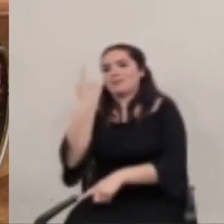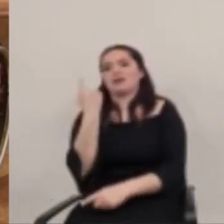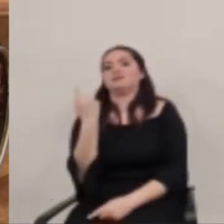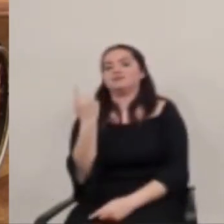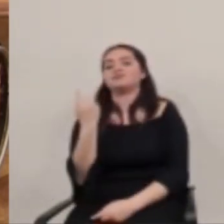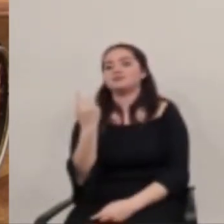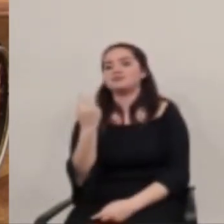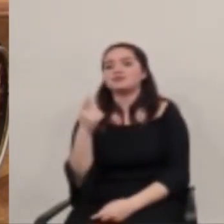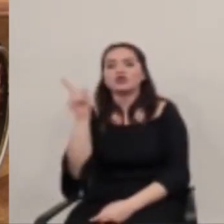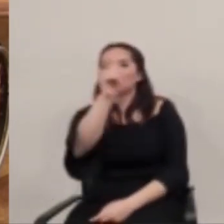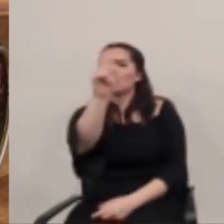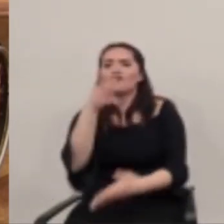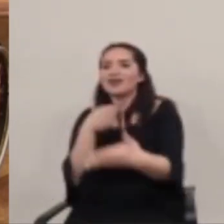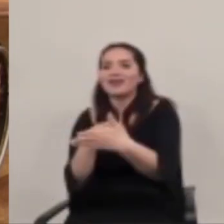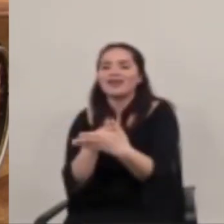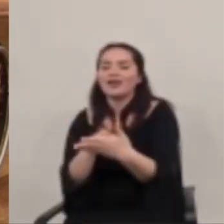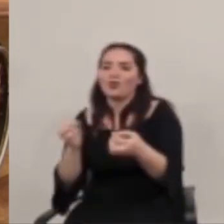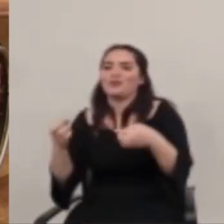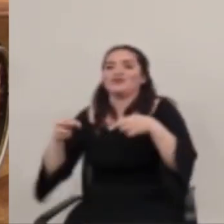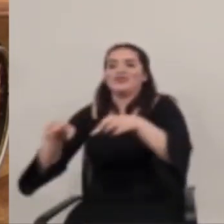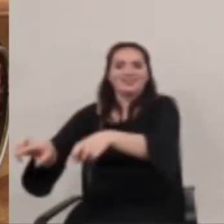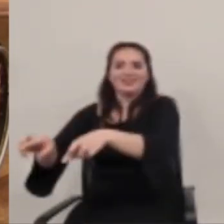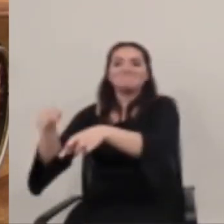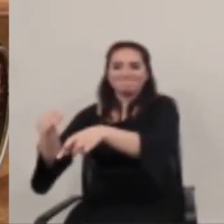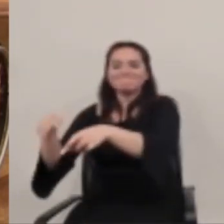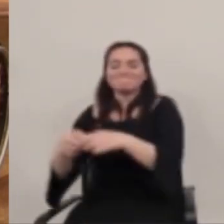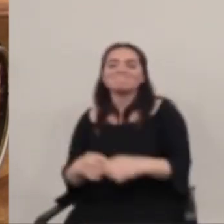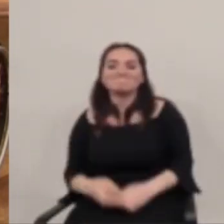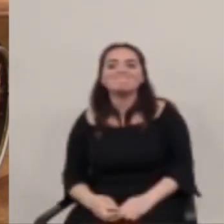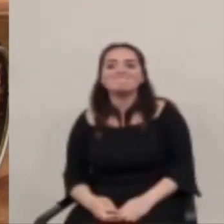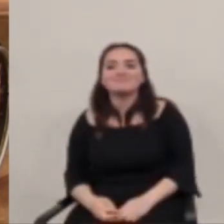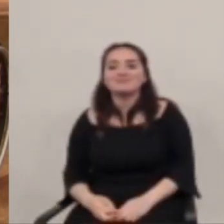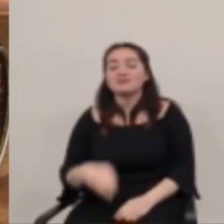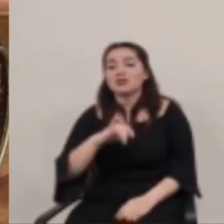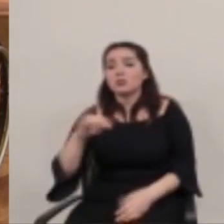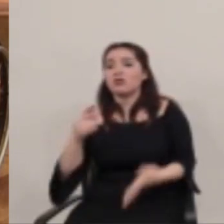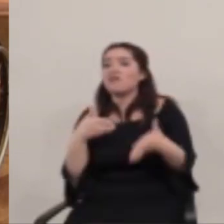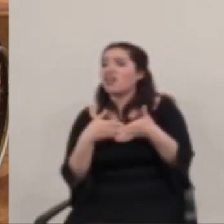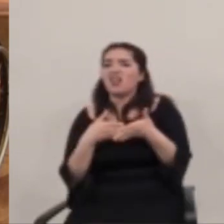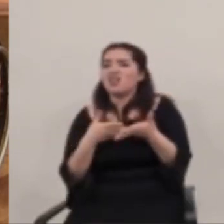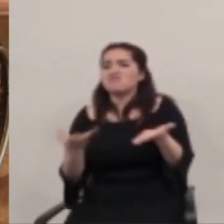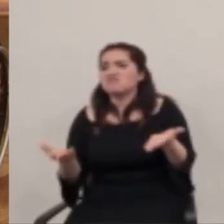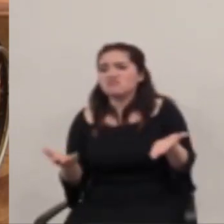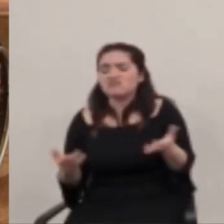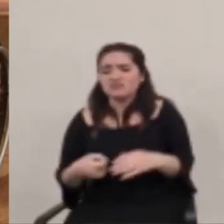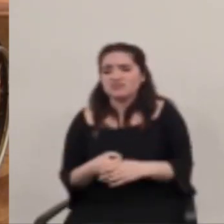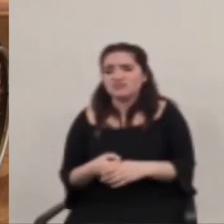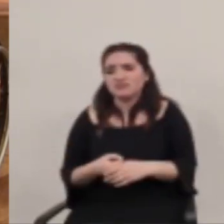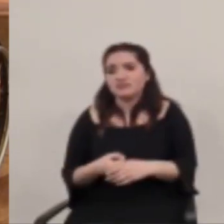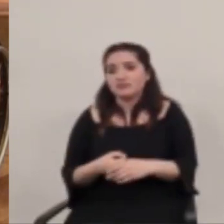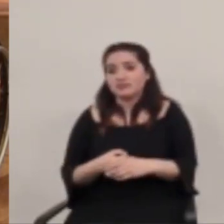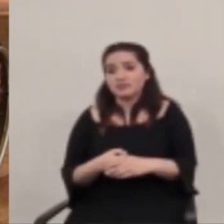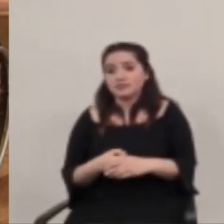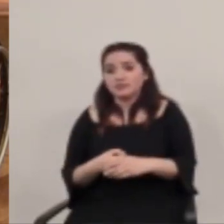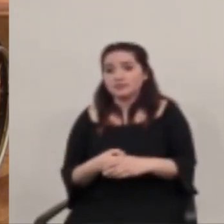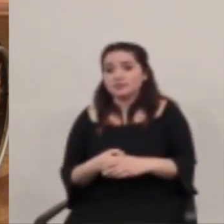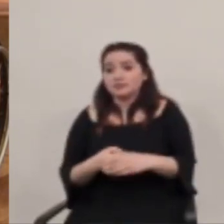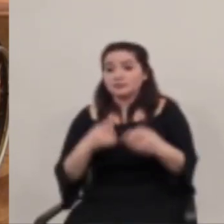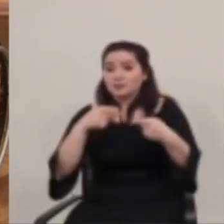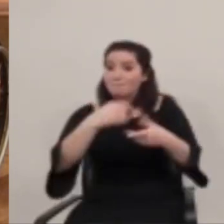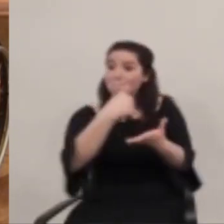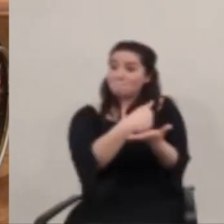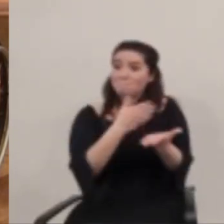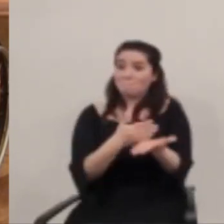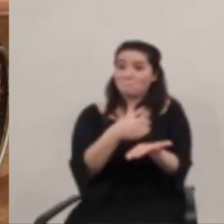la primera no barrera, sino la primera oportunidad. Luego las barreras se fueron dando porque había que hacer llegar este